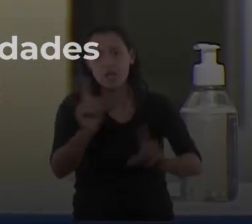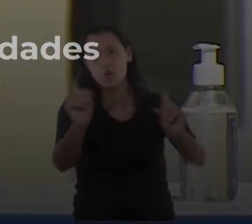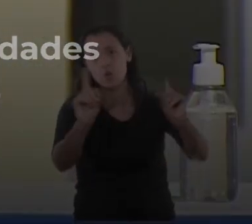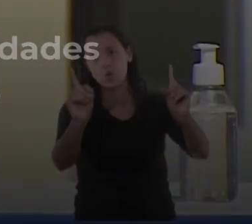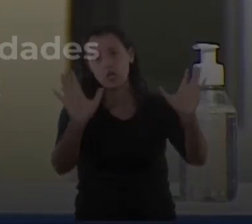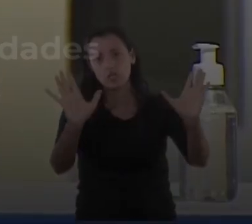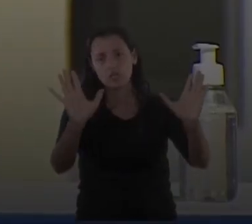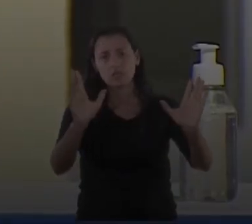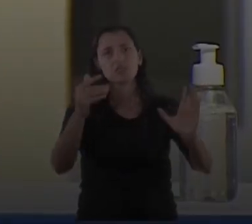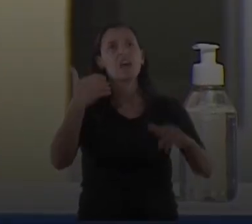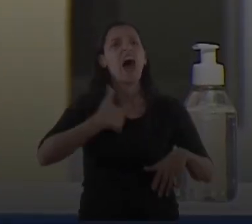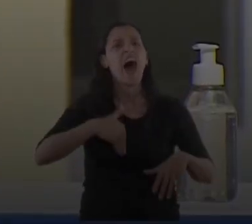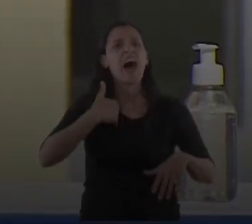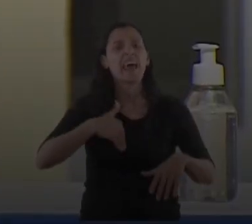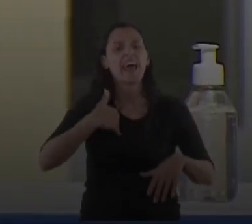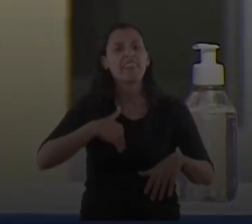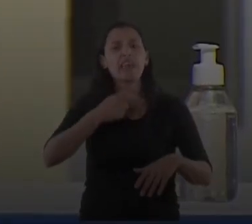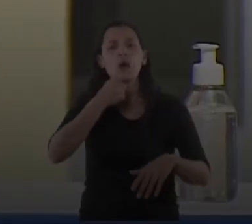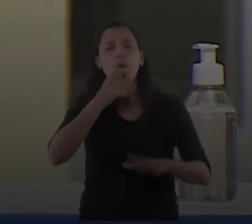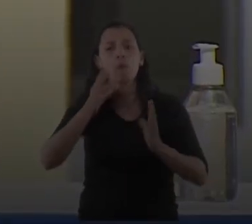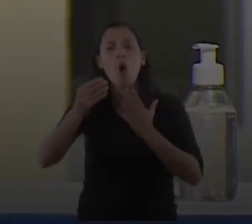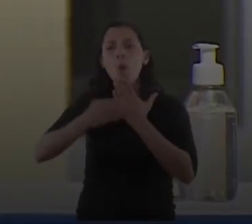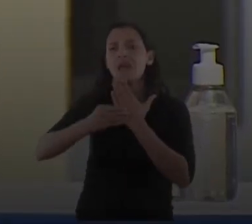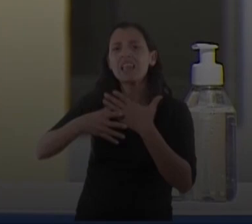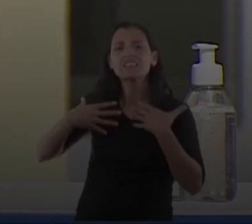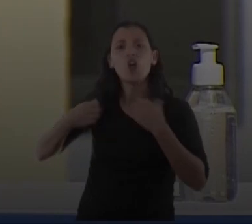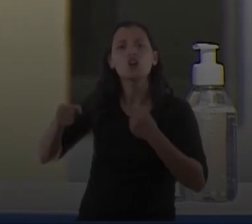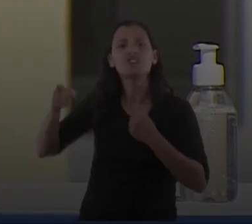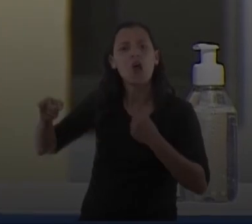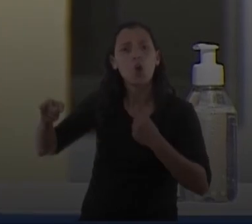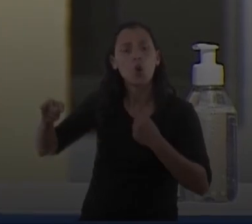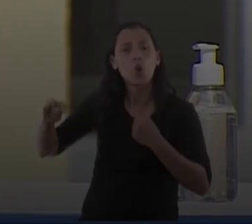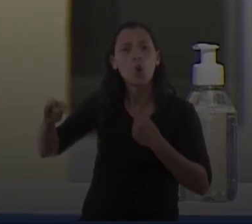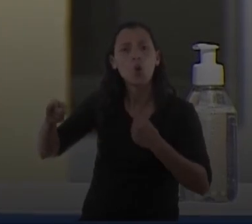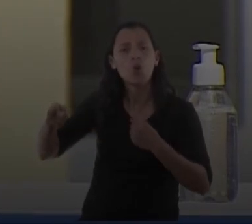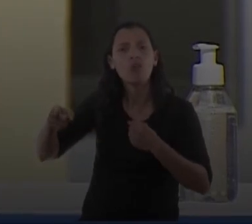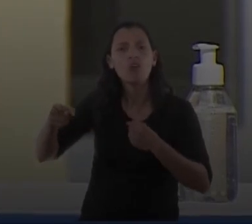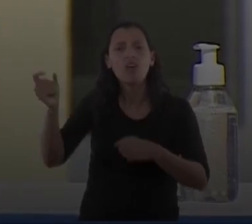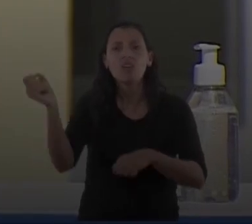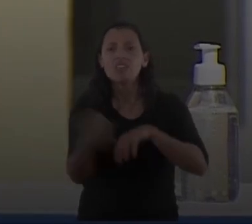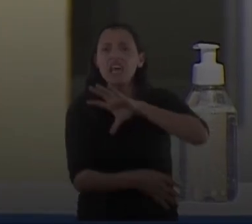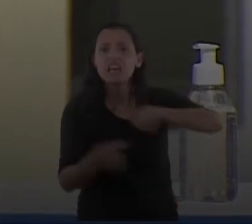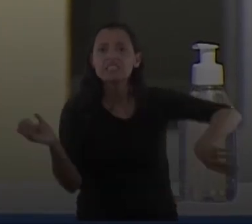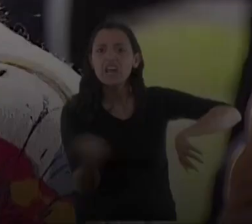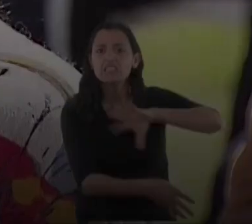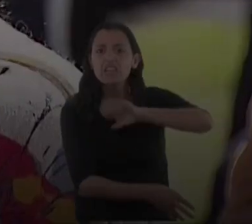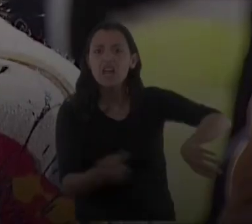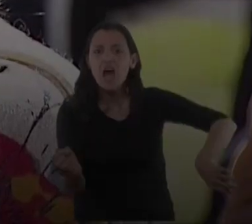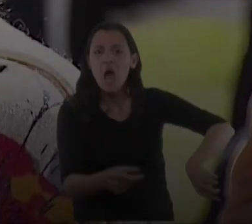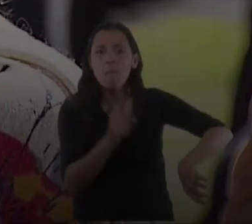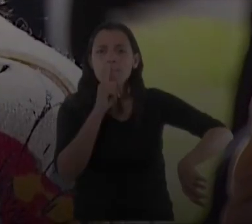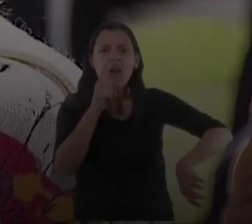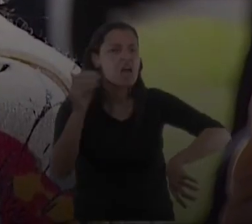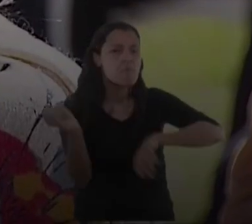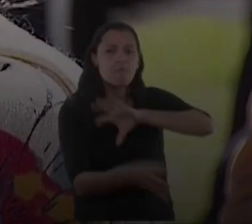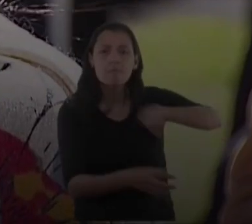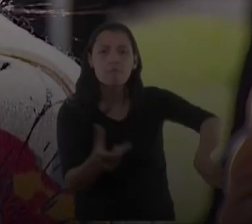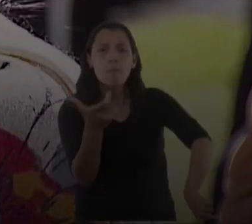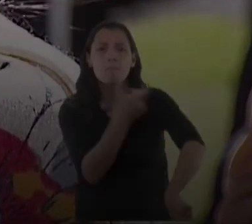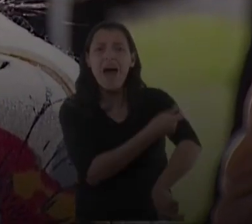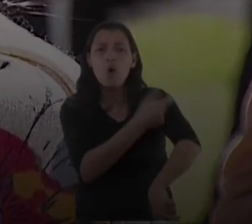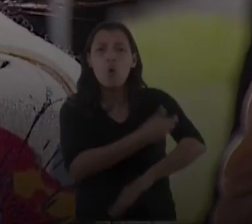no se construye con ministros de salud que dejaron vencer cientos de miles de vacunas que nuestros